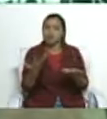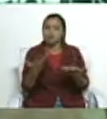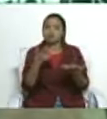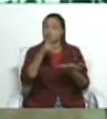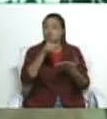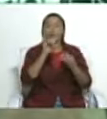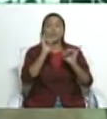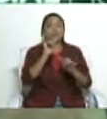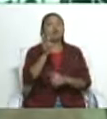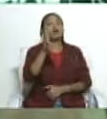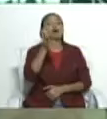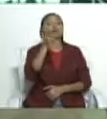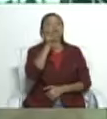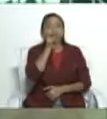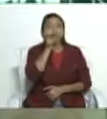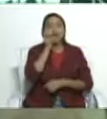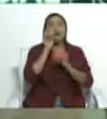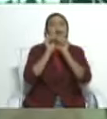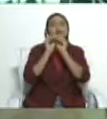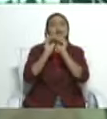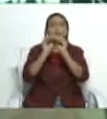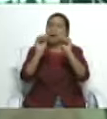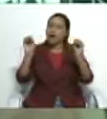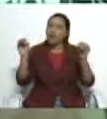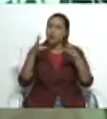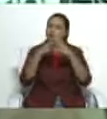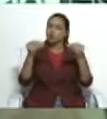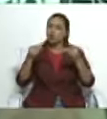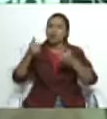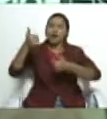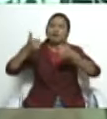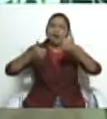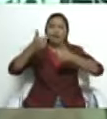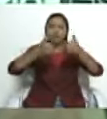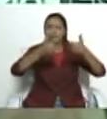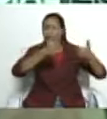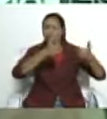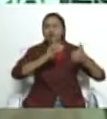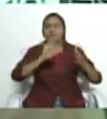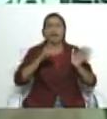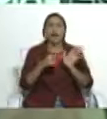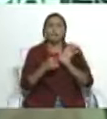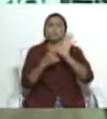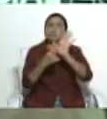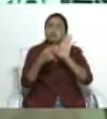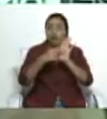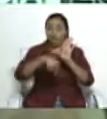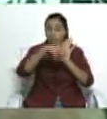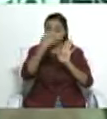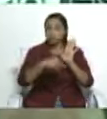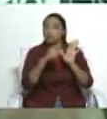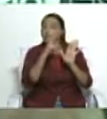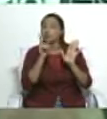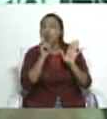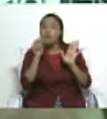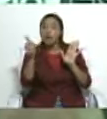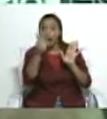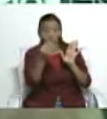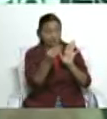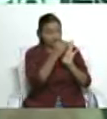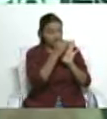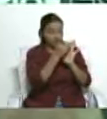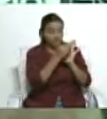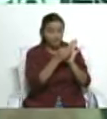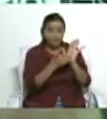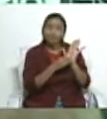ese momento, y es el llamado que le hago a todos los candidatos que ya han presentado su nombre y los que faltan por presentarlo, es que